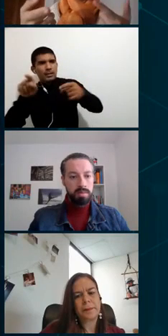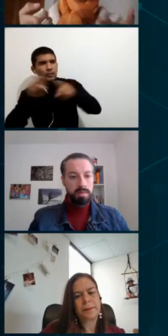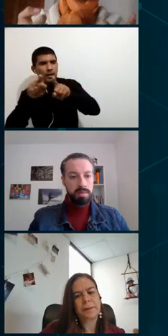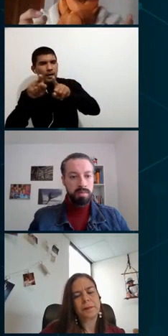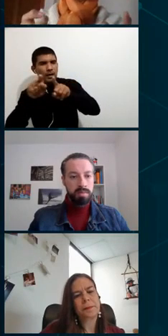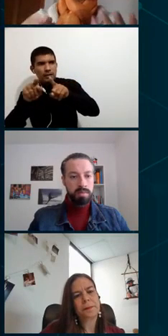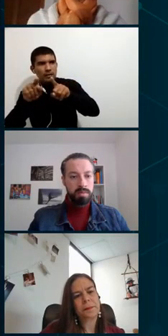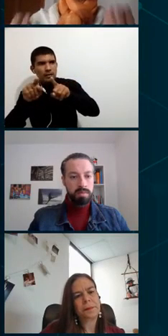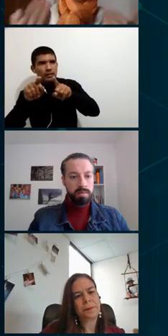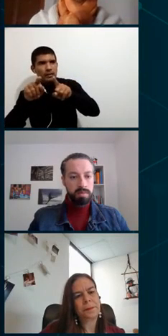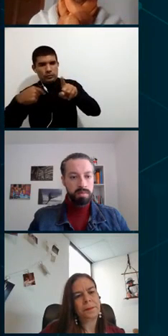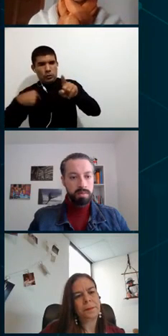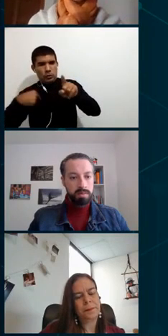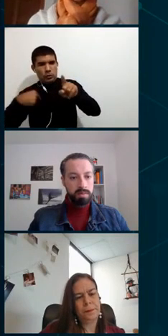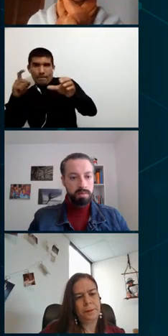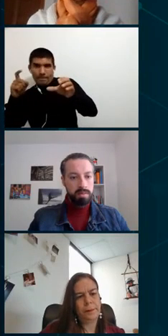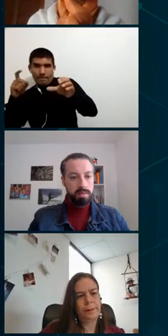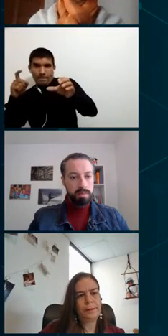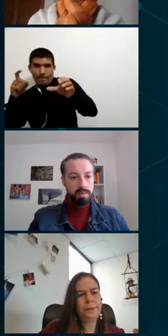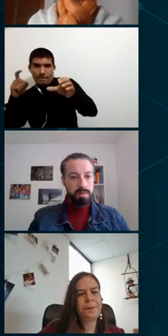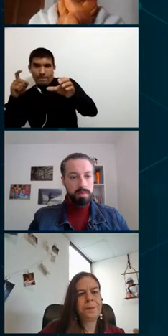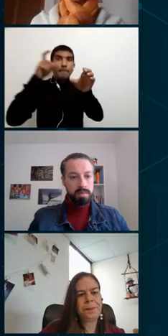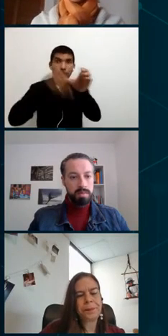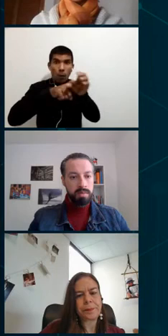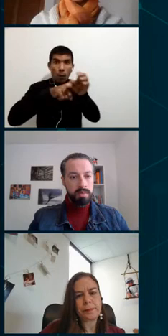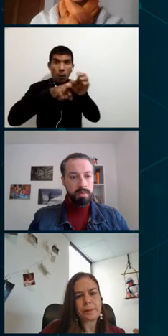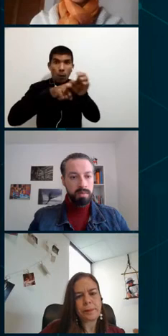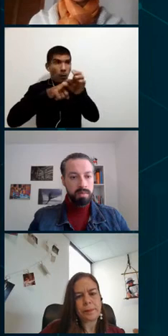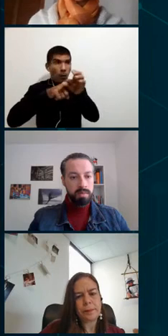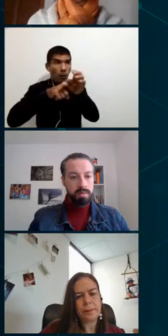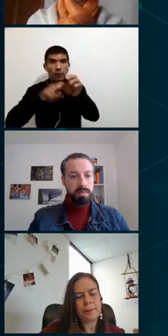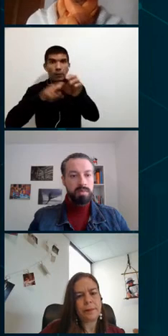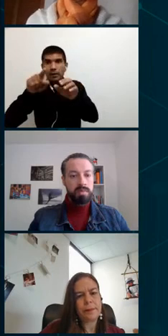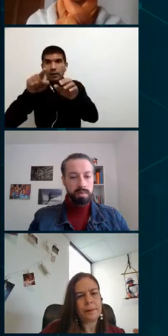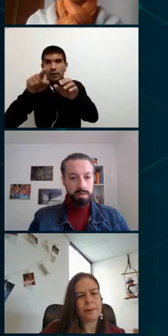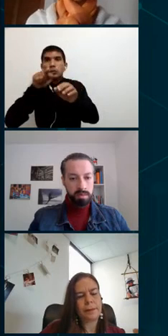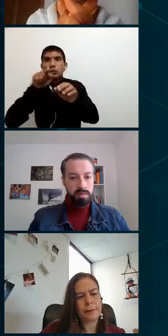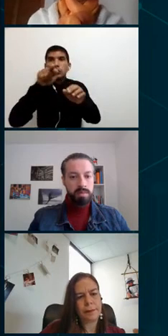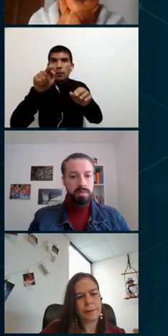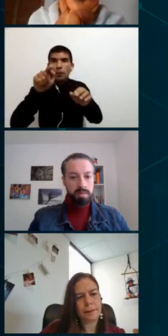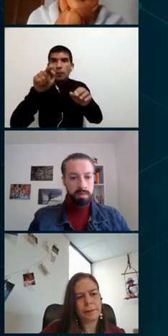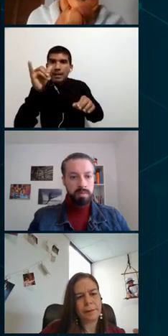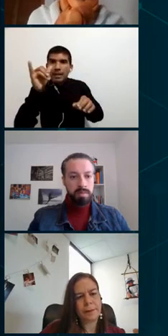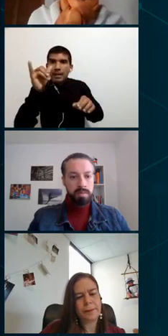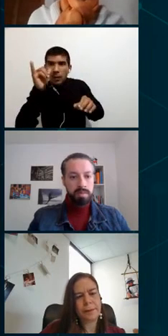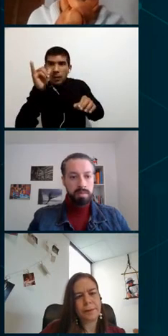pasamos el enlace a la sala para que se puedan conectar un ratico con nosotros aquí y conversar.